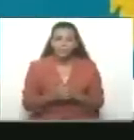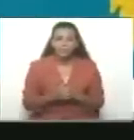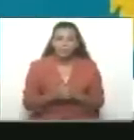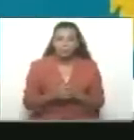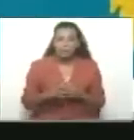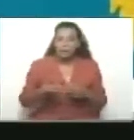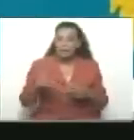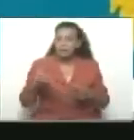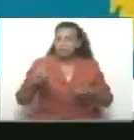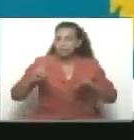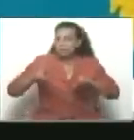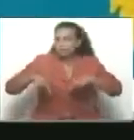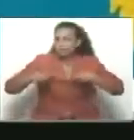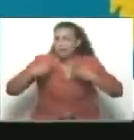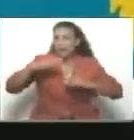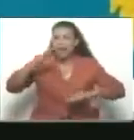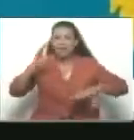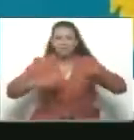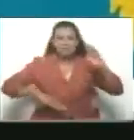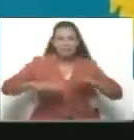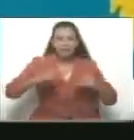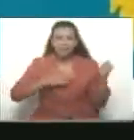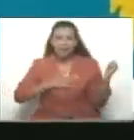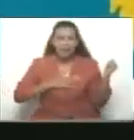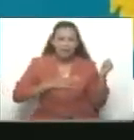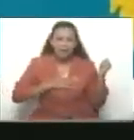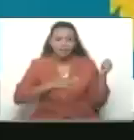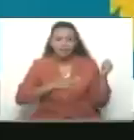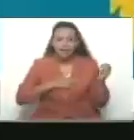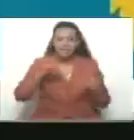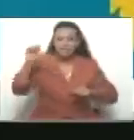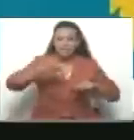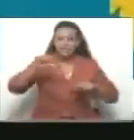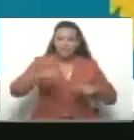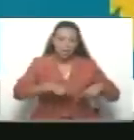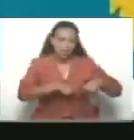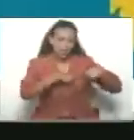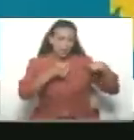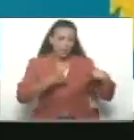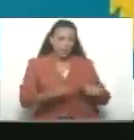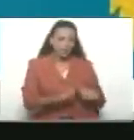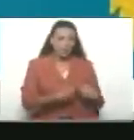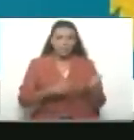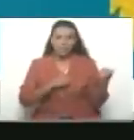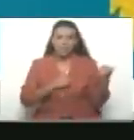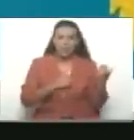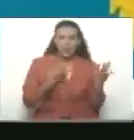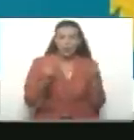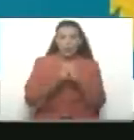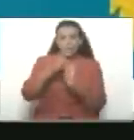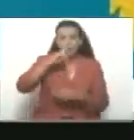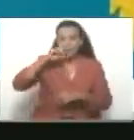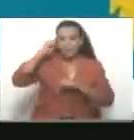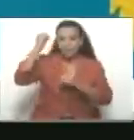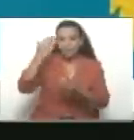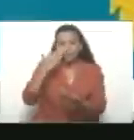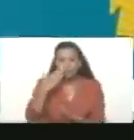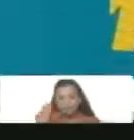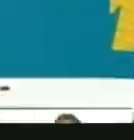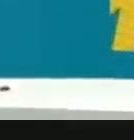revolucionado la salsa el movimiento corazón salsero en con maduro más música vamos